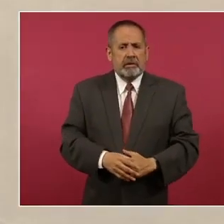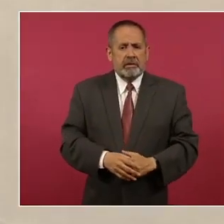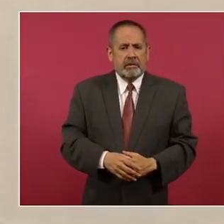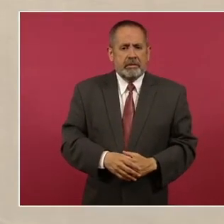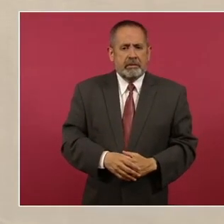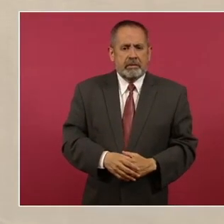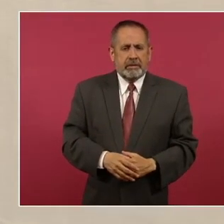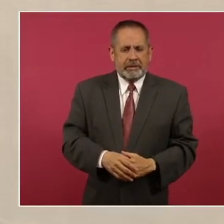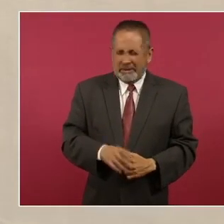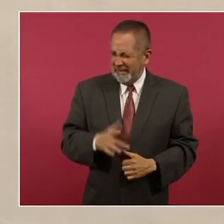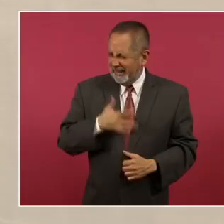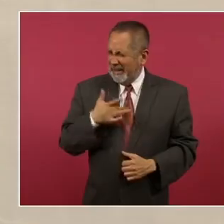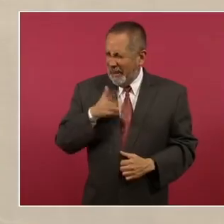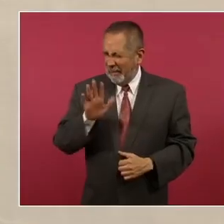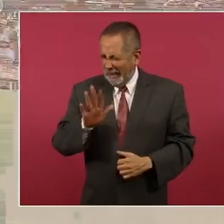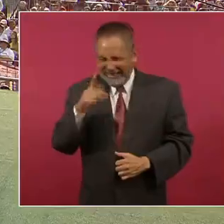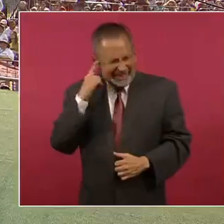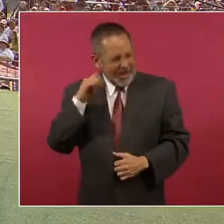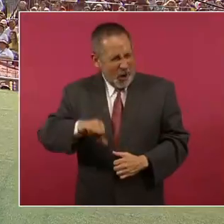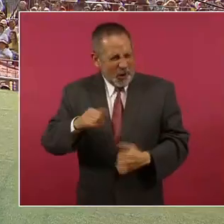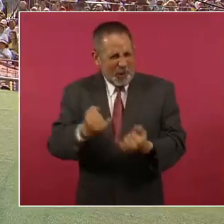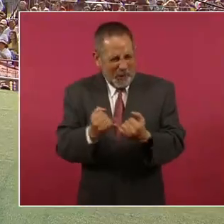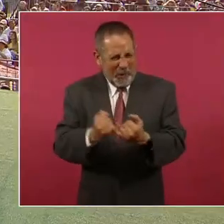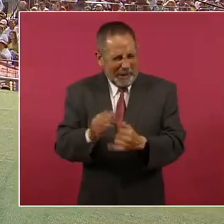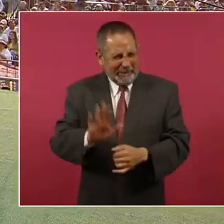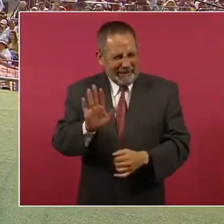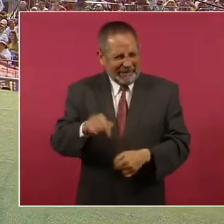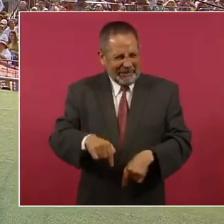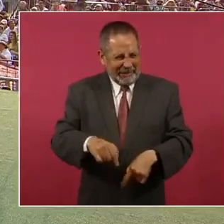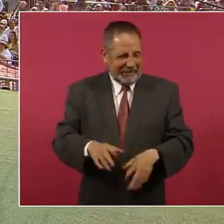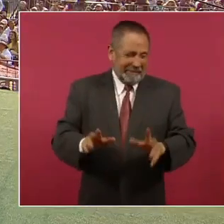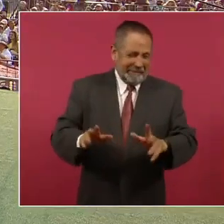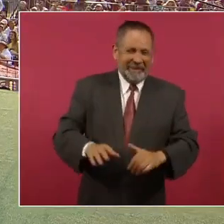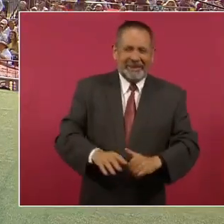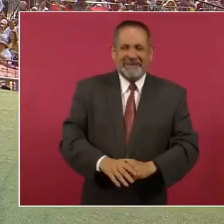No suena, no suena, no suena.